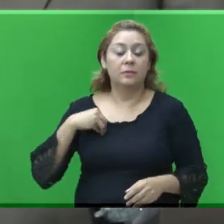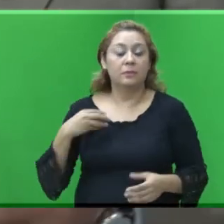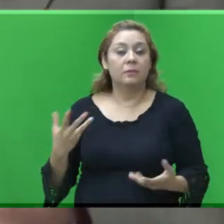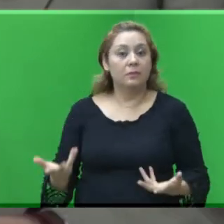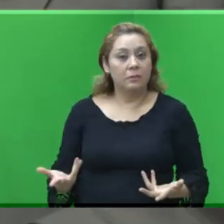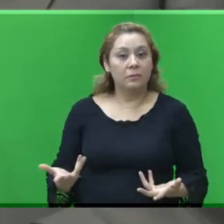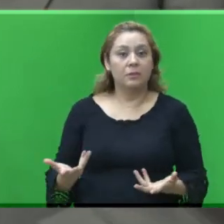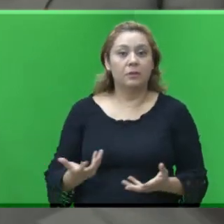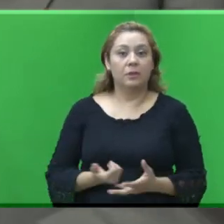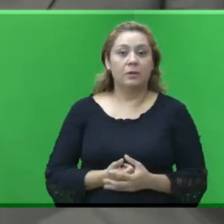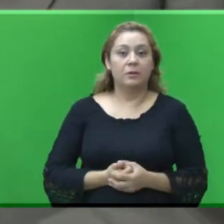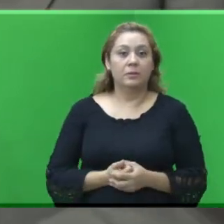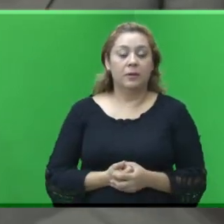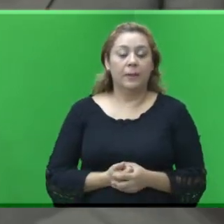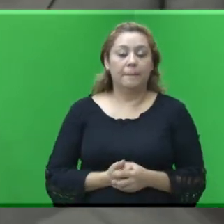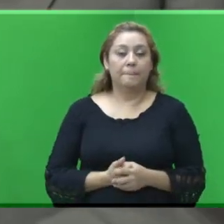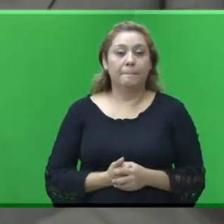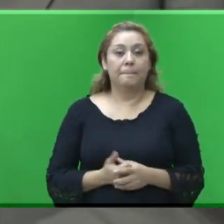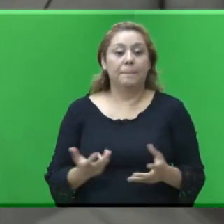relación a sus familiares.